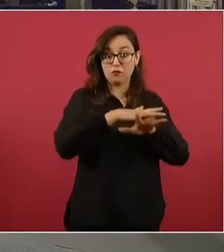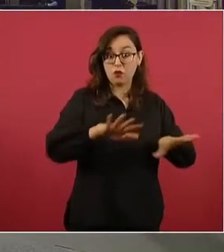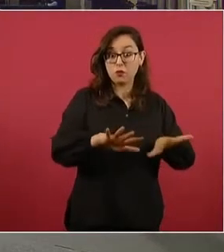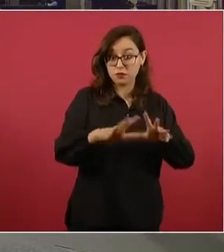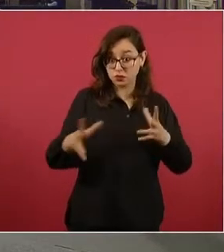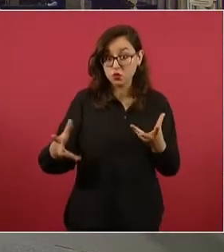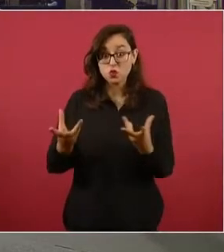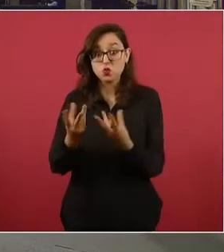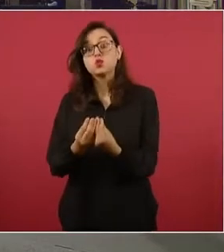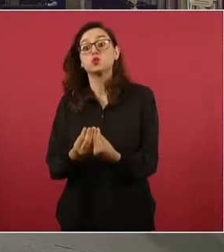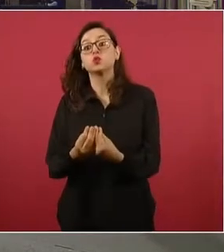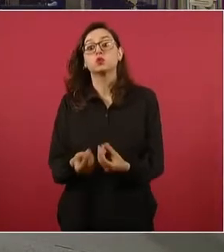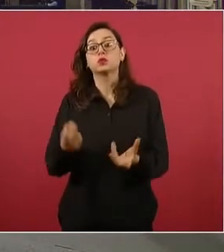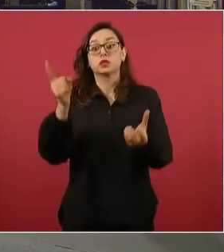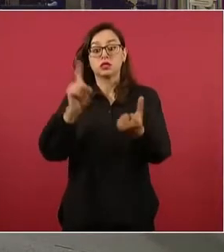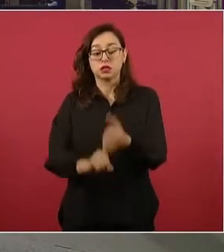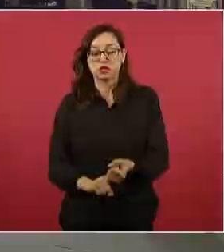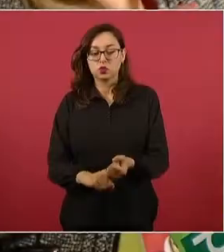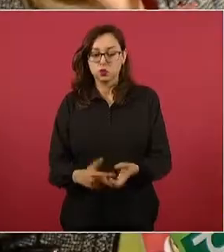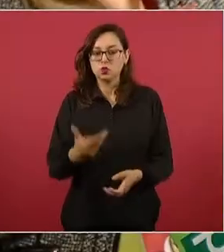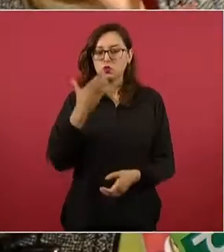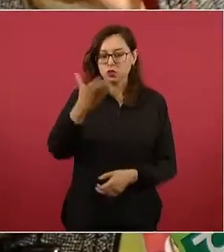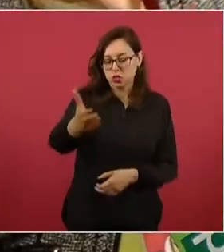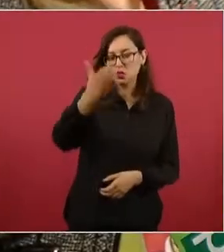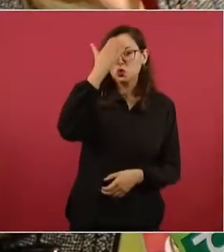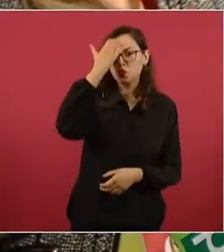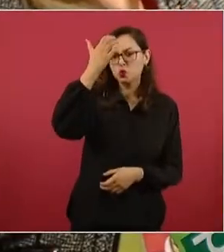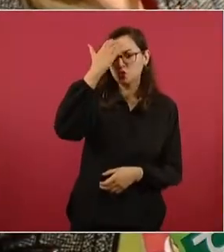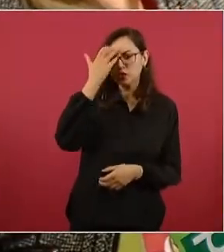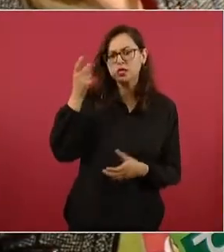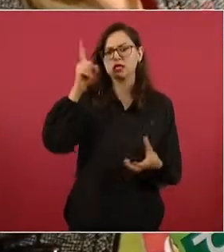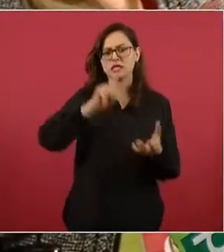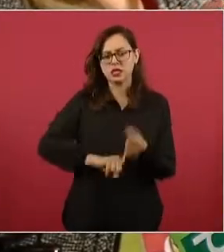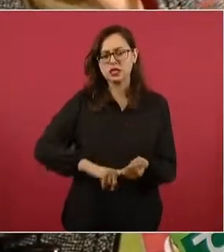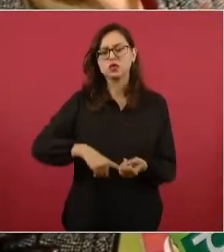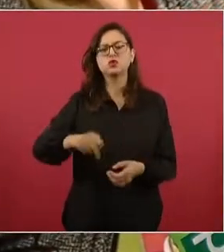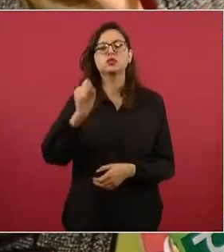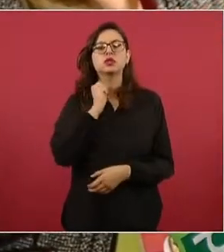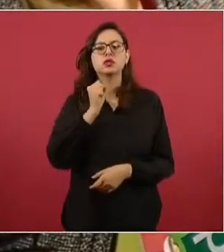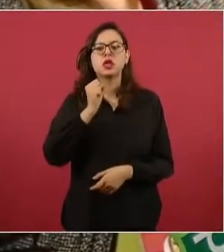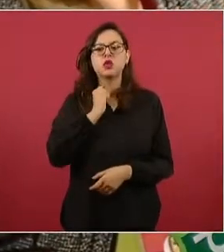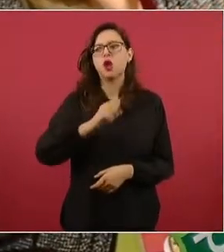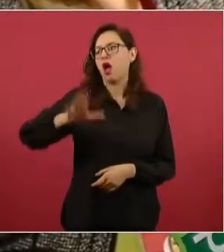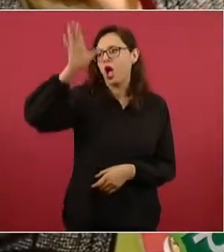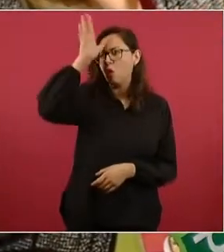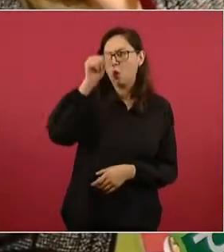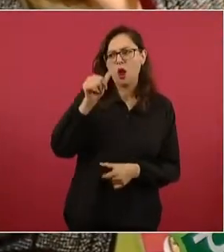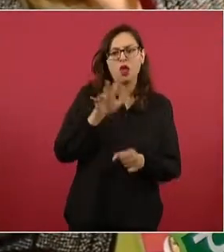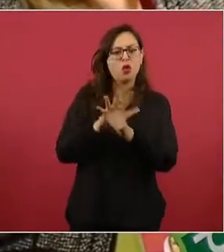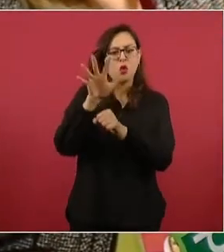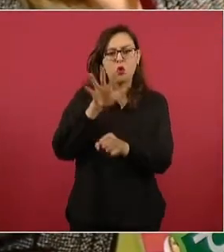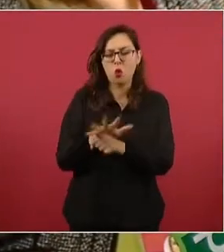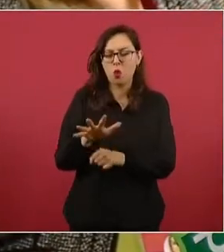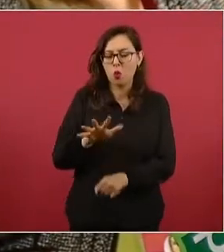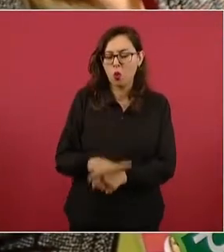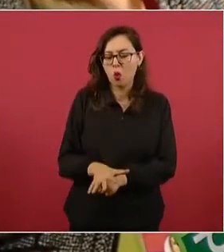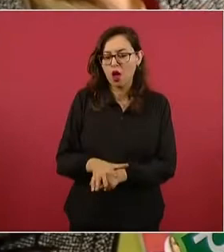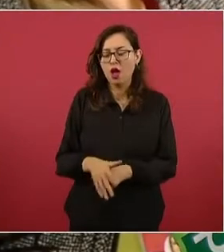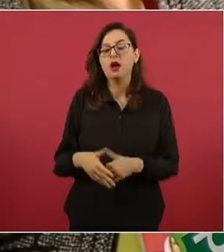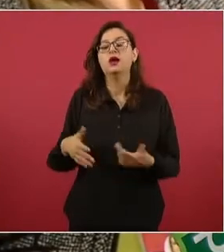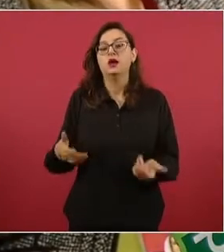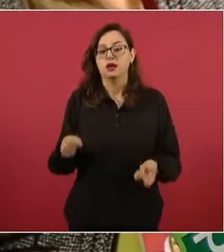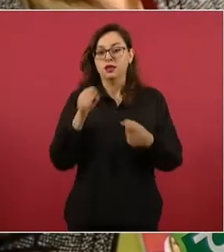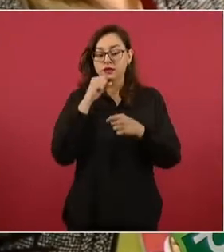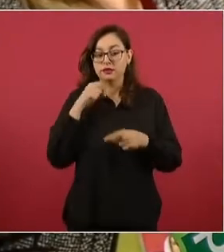los martes, y si usted tiene conocimiento de qué acuerdos fueron y cuáles son los que se están aplicando, considerando